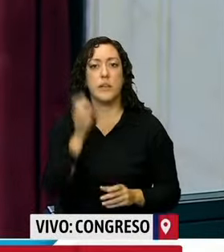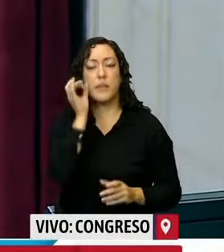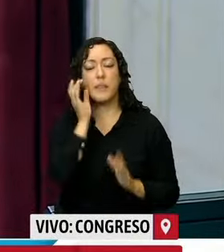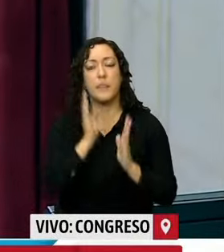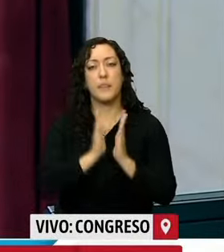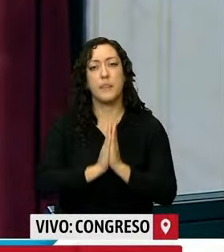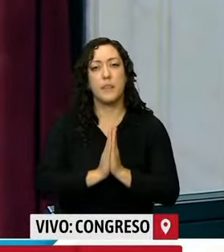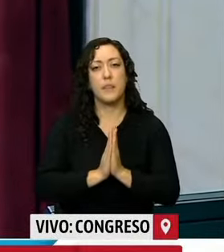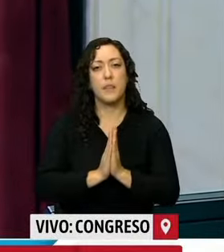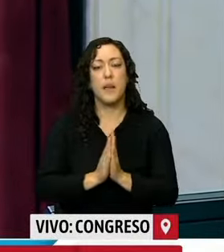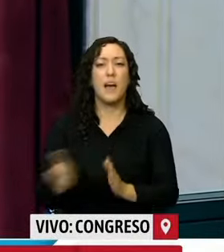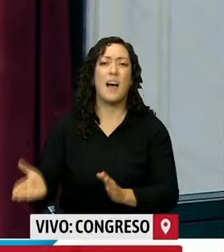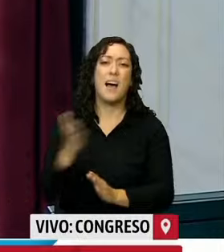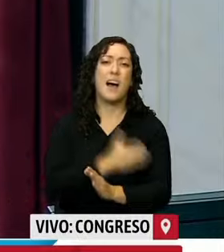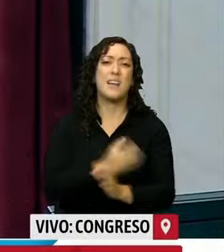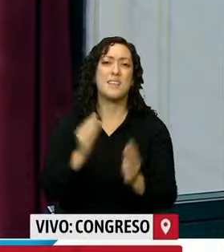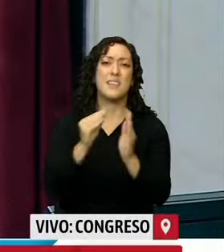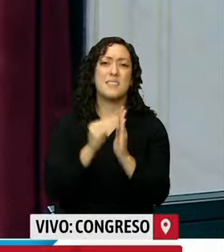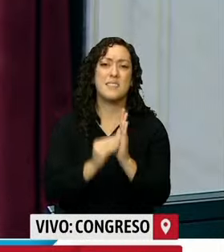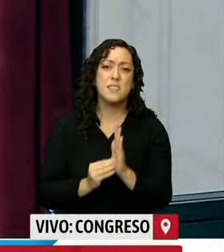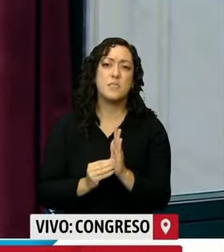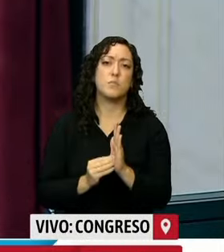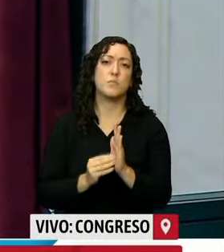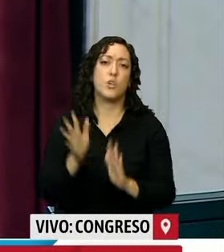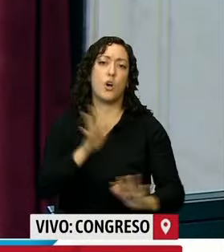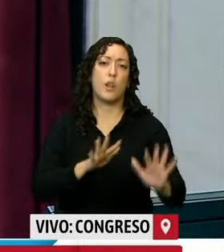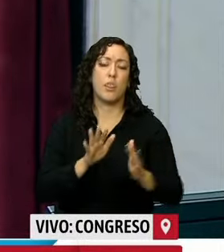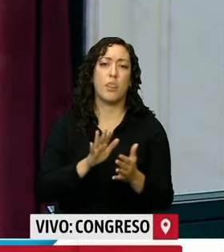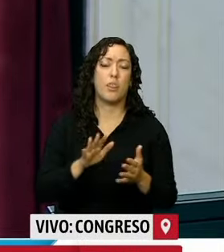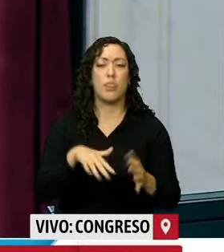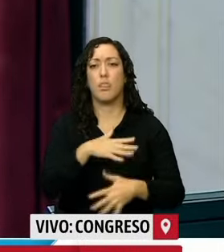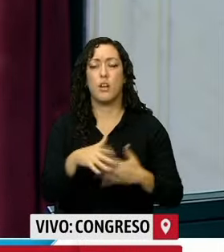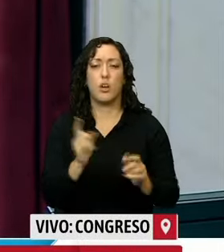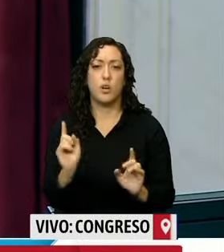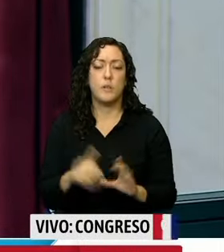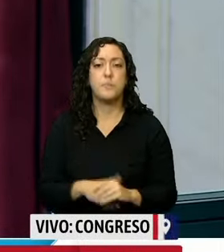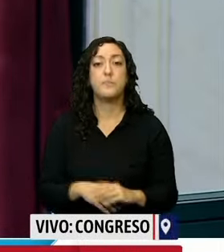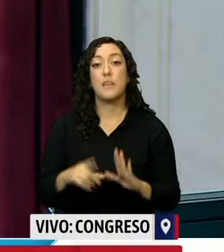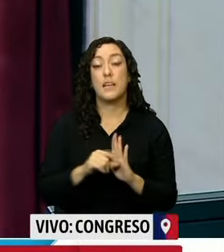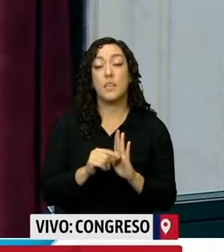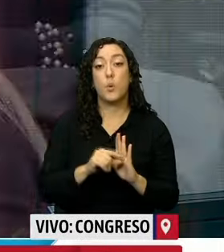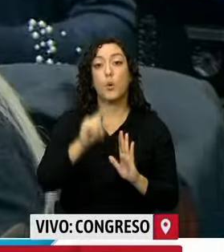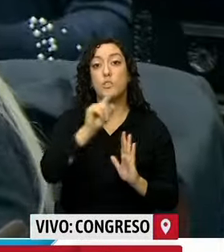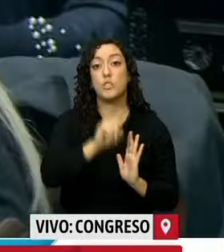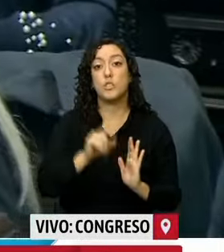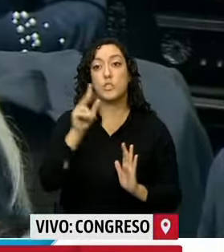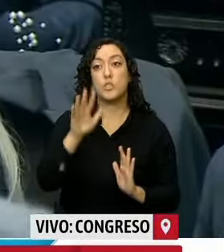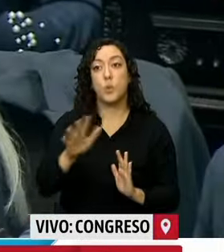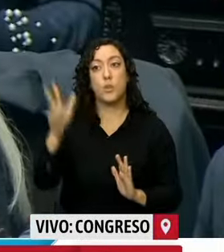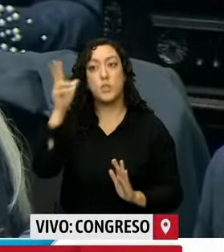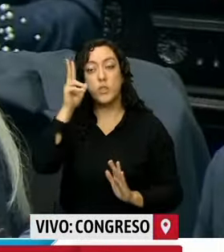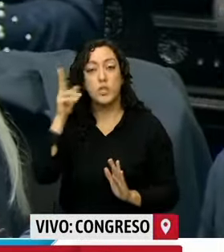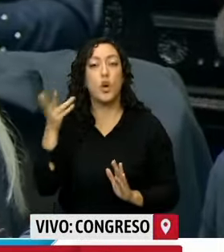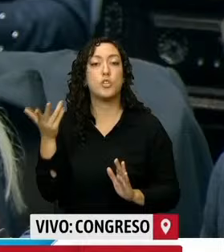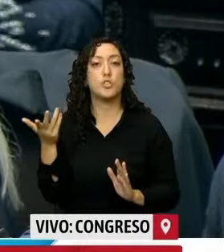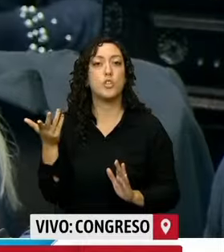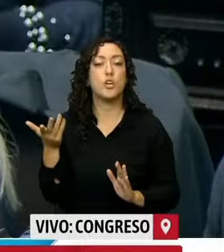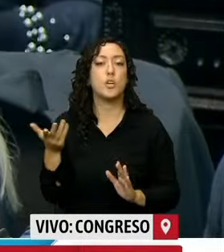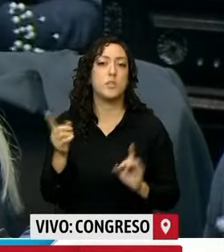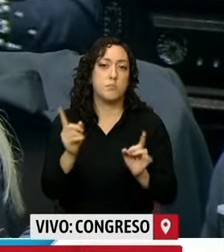todo mal título 6 capítulo camos diputada en el artículo presente el 158 y adelanto la